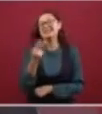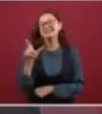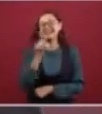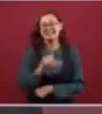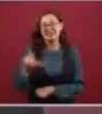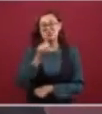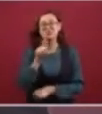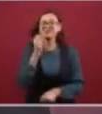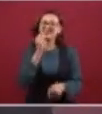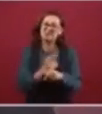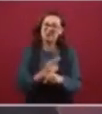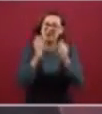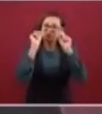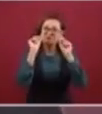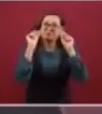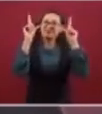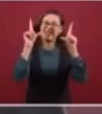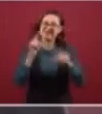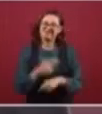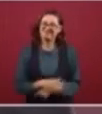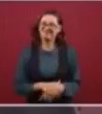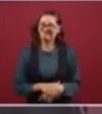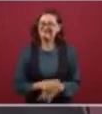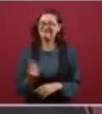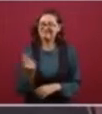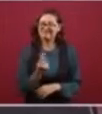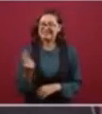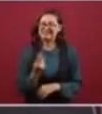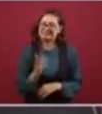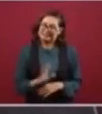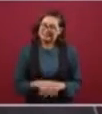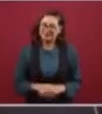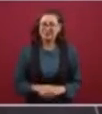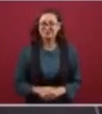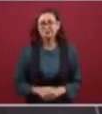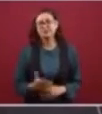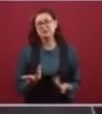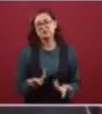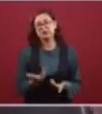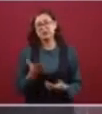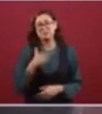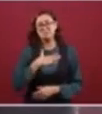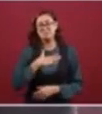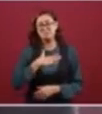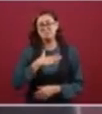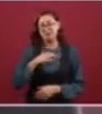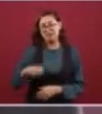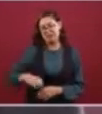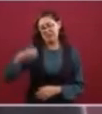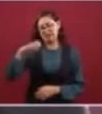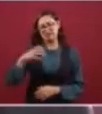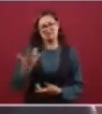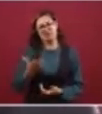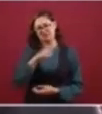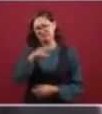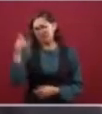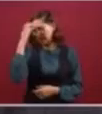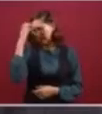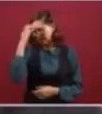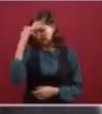este seguirle ya acerca de mi edad pues ya se sabe tengo 65